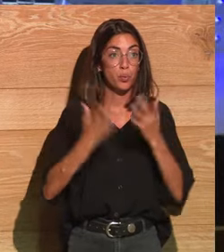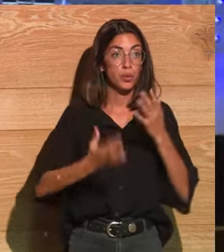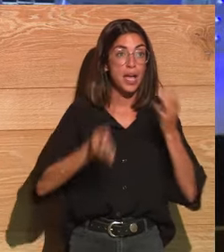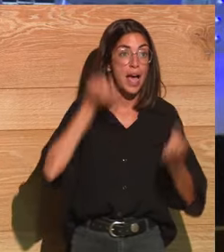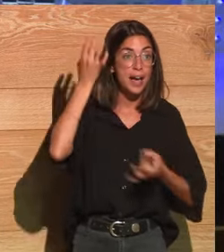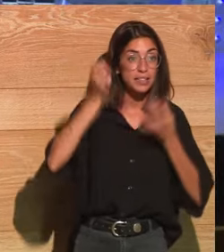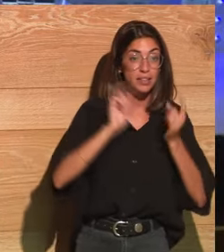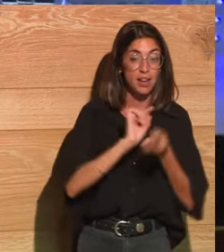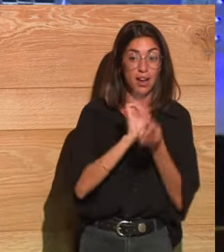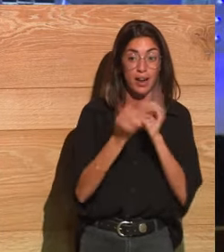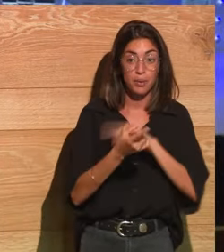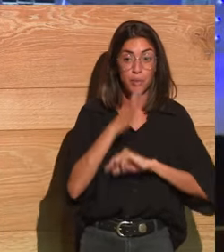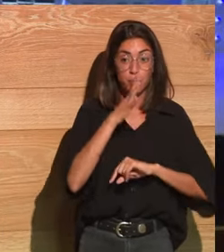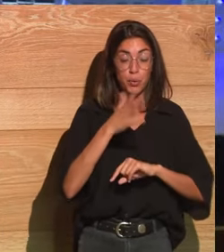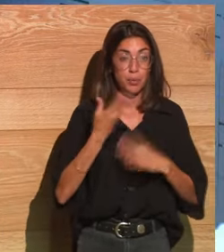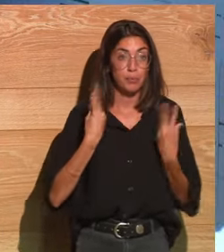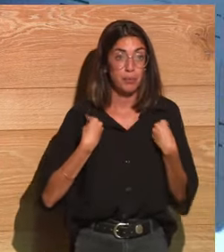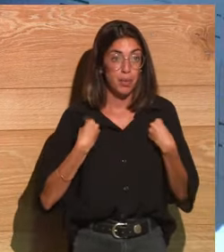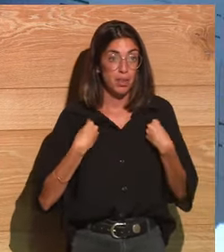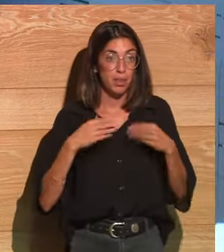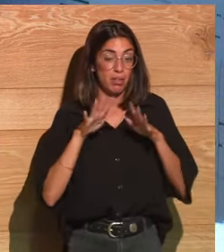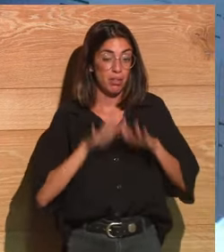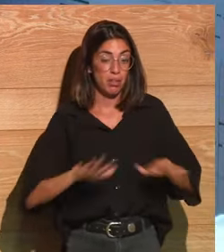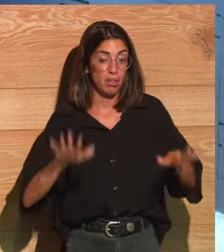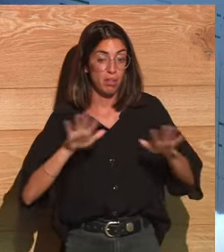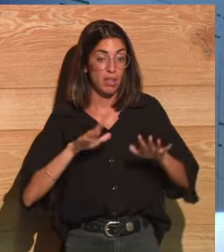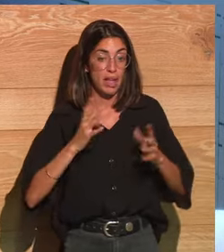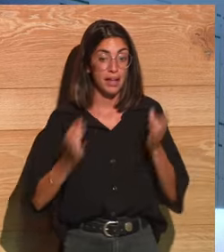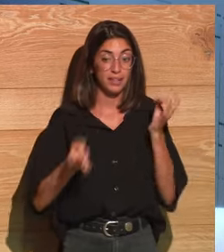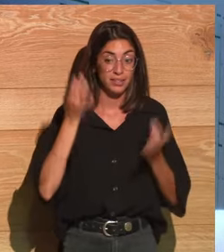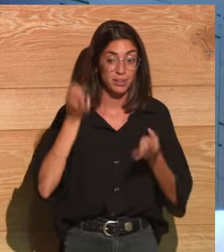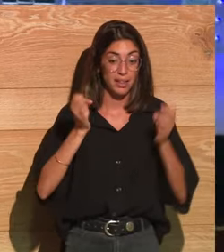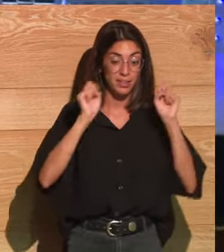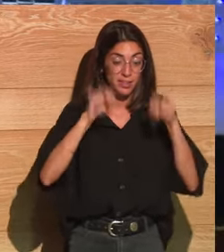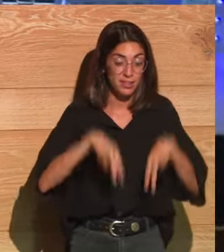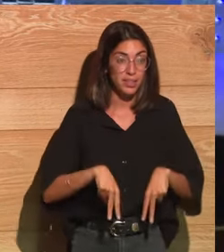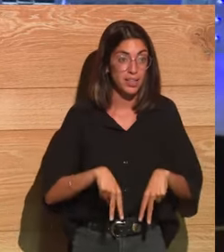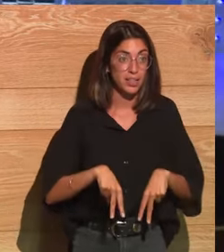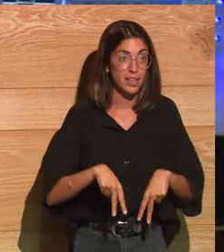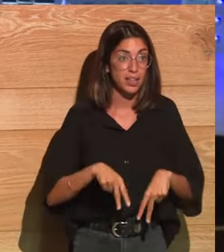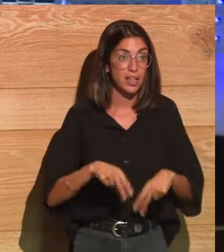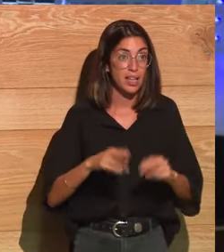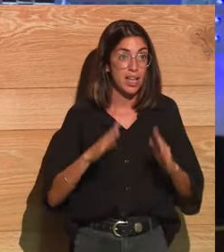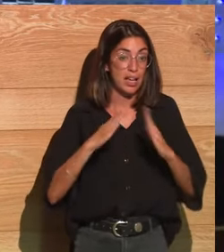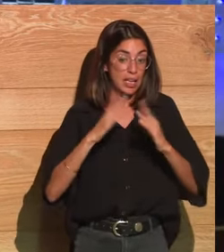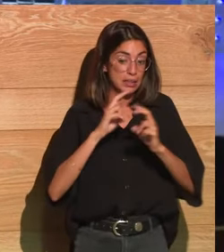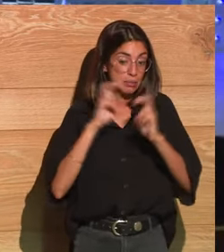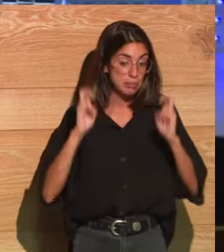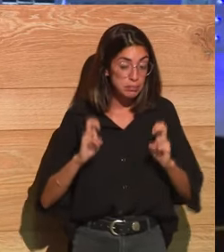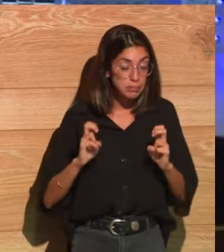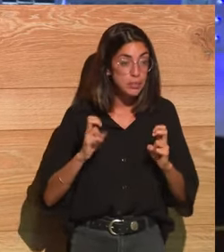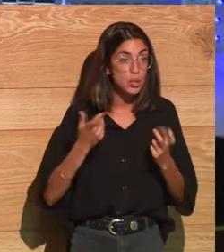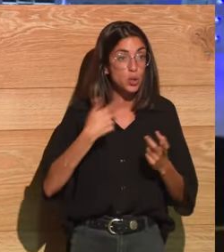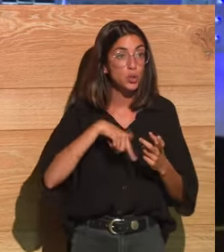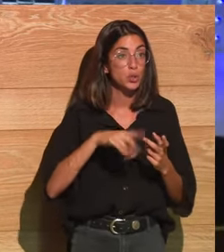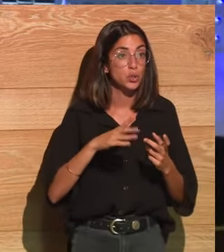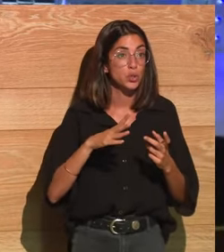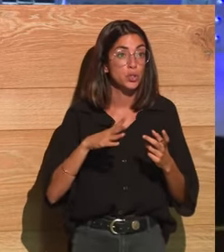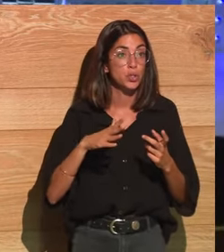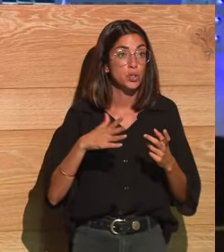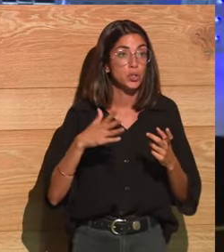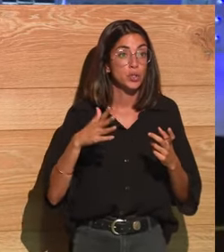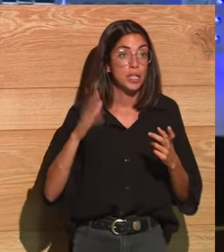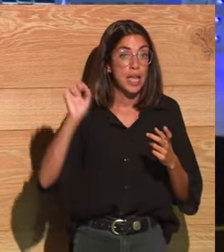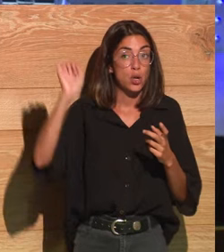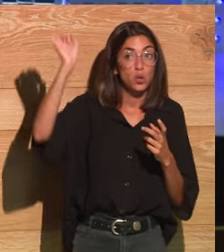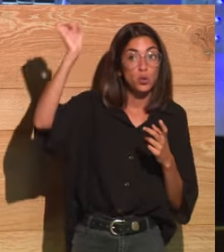vida completamente sedentaria, sin actividad, puertas cerradas, no estamos expuestos a la radiación ultravioleta,